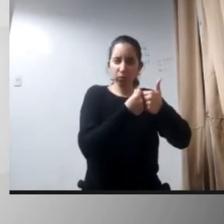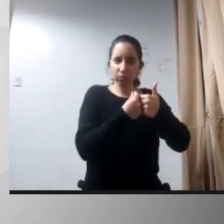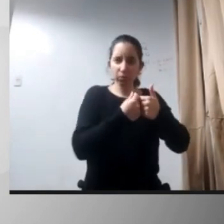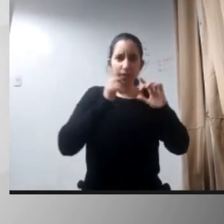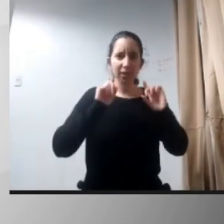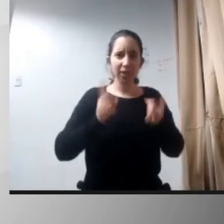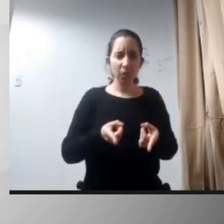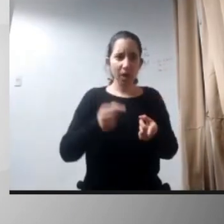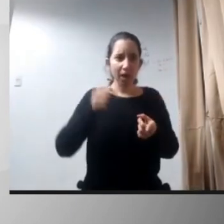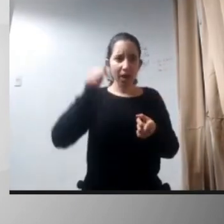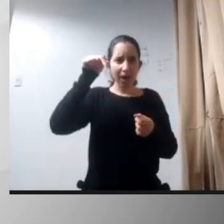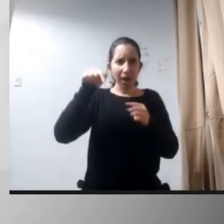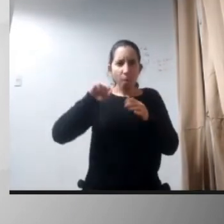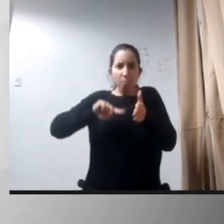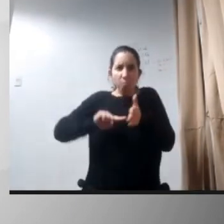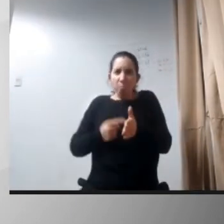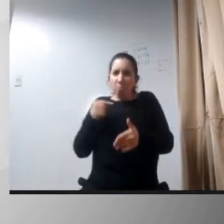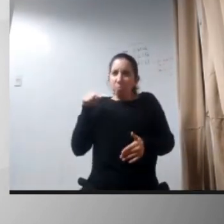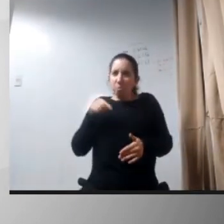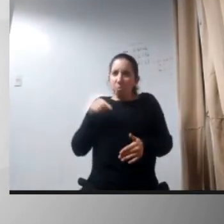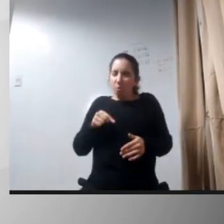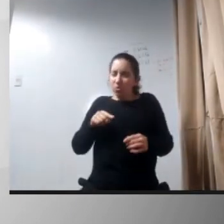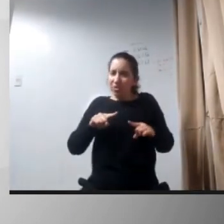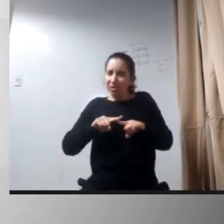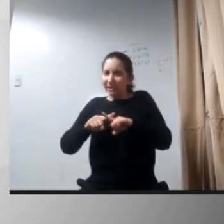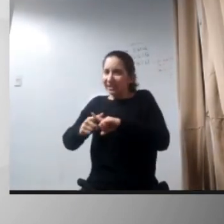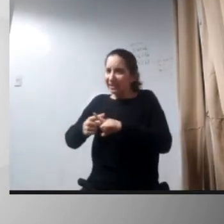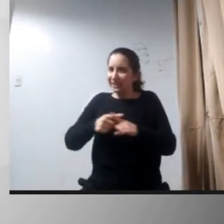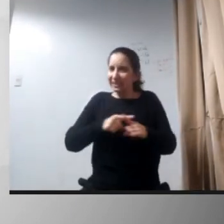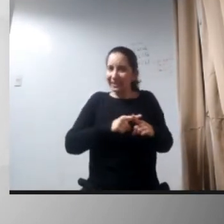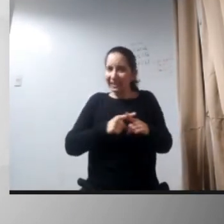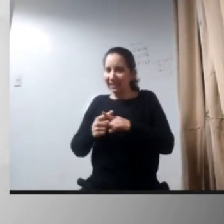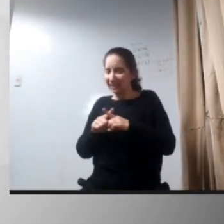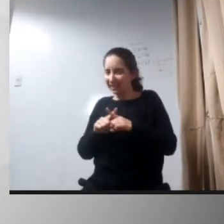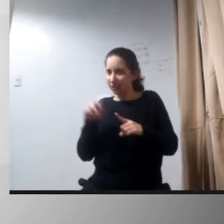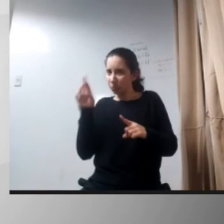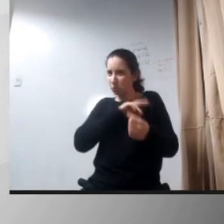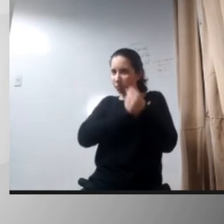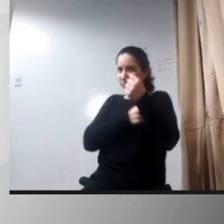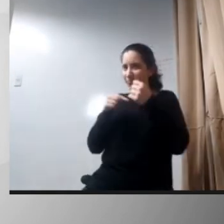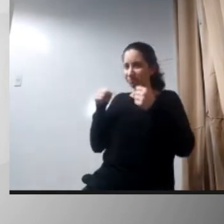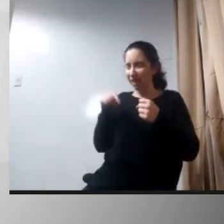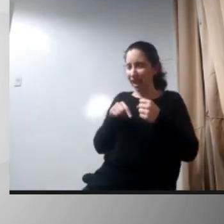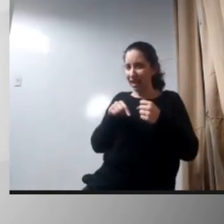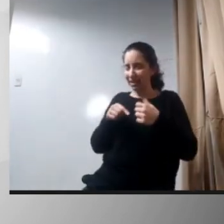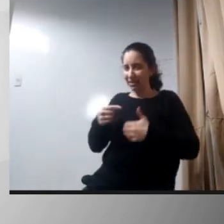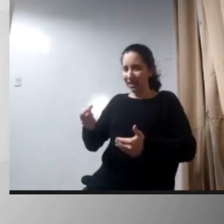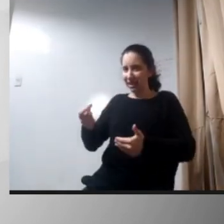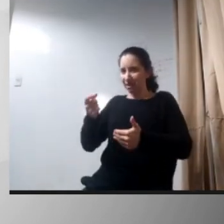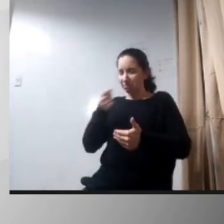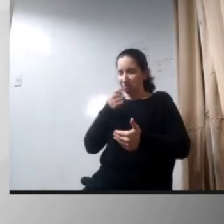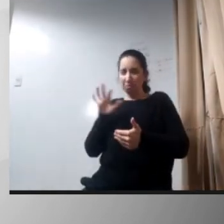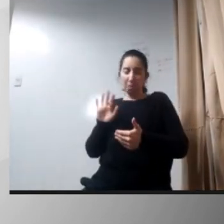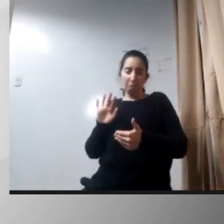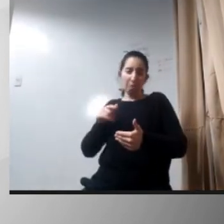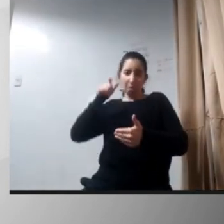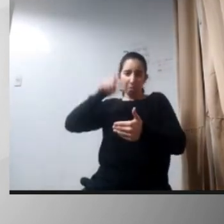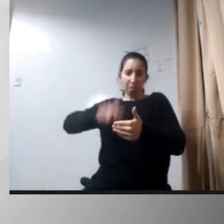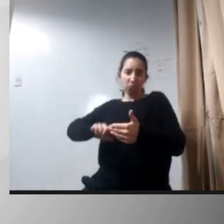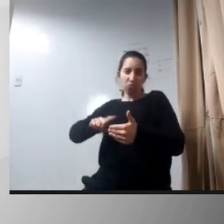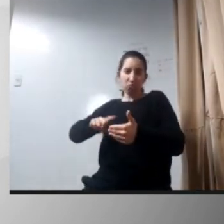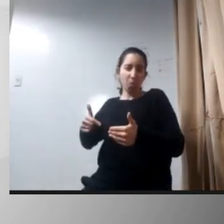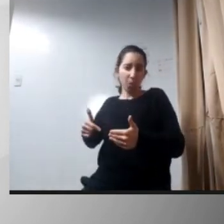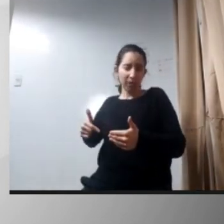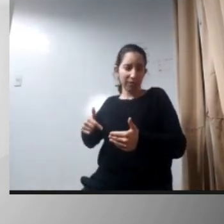se encuentre enfrentado a algunos sectores de los movimientos feministas que dicen antes del nacimiento no puede pasar nada, porque